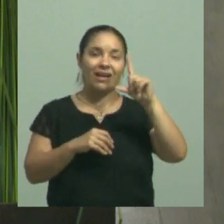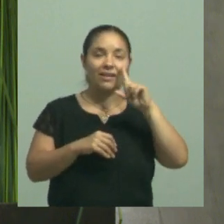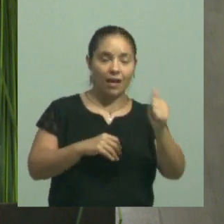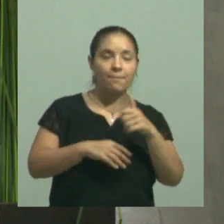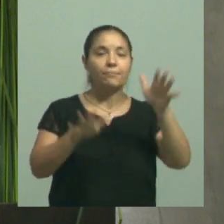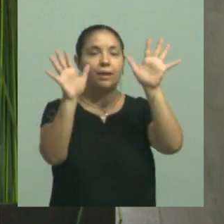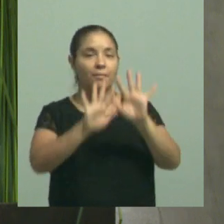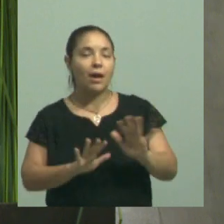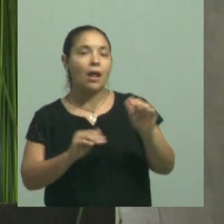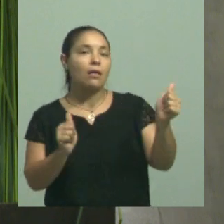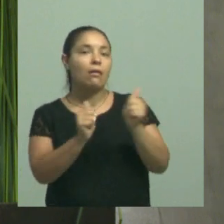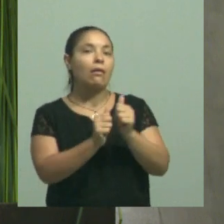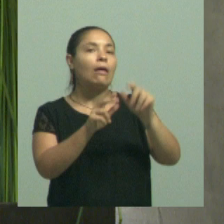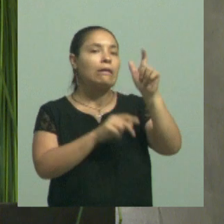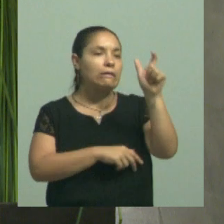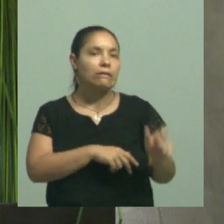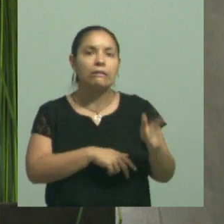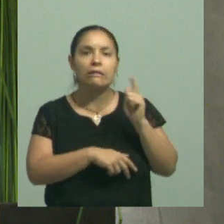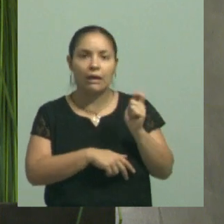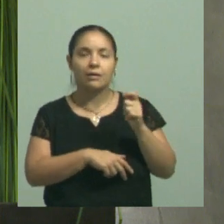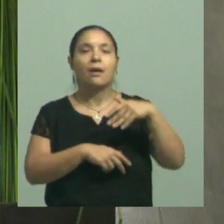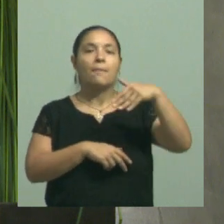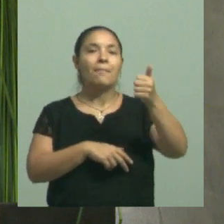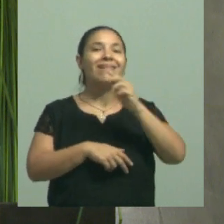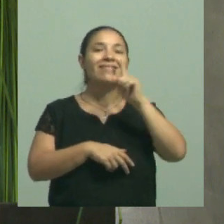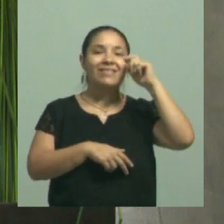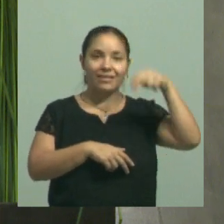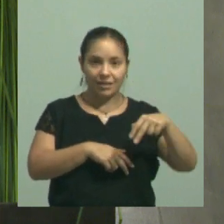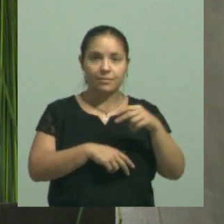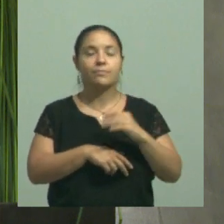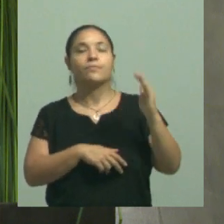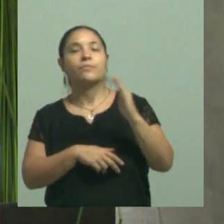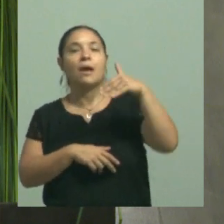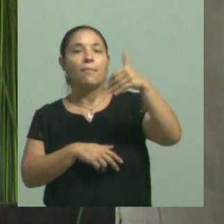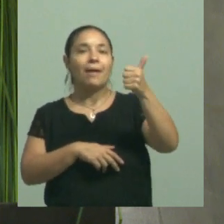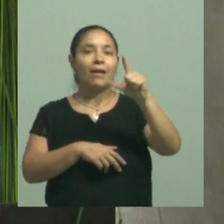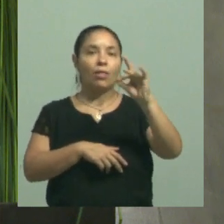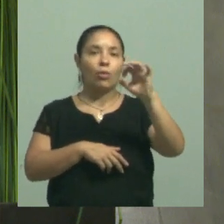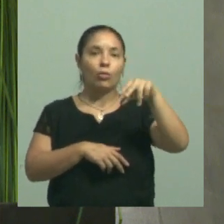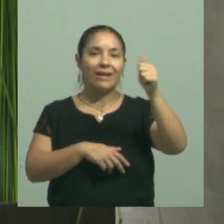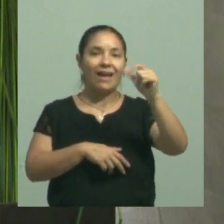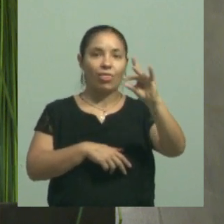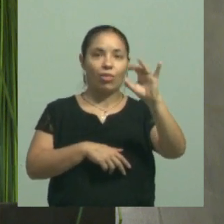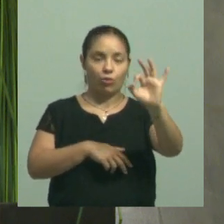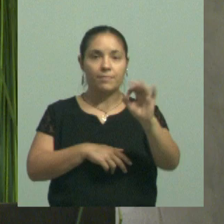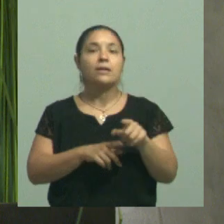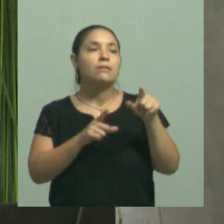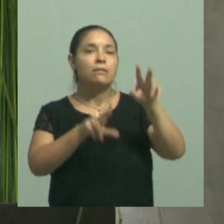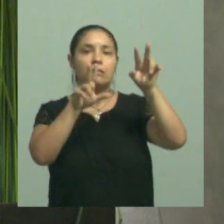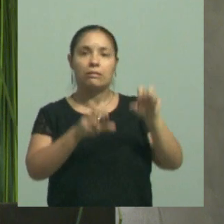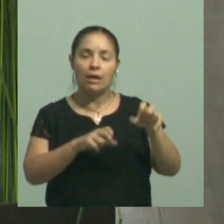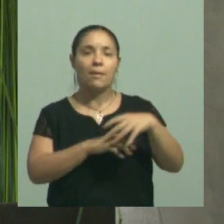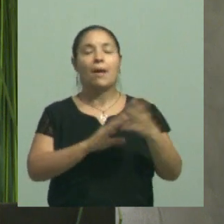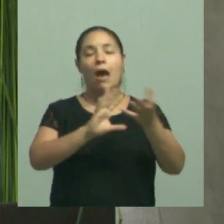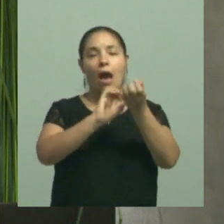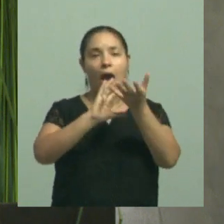Maldonado, que relacionado con el hábitat sostenible, la inclusión, y obviamente está vinculado con una situación actual que es la pobreza